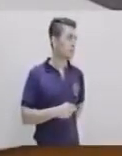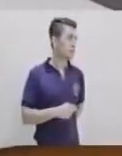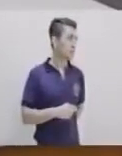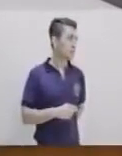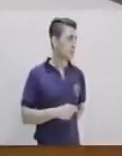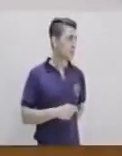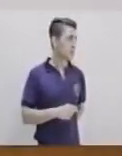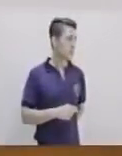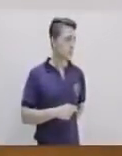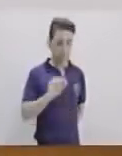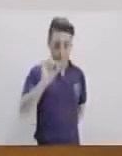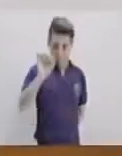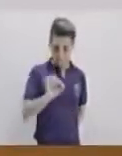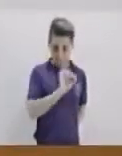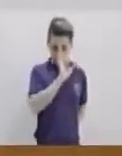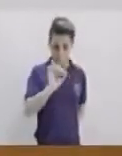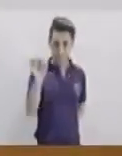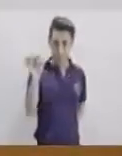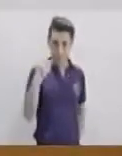¿Ya?